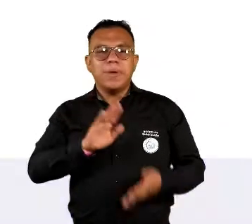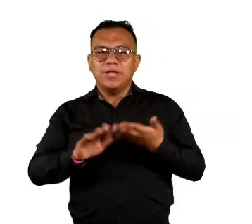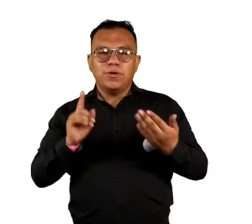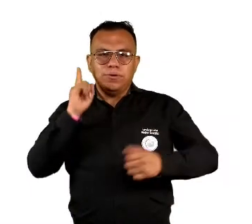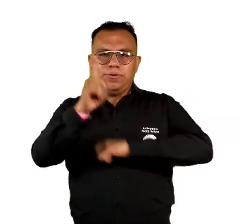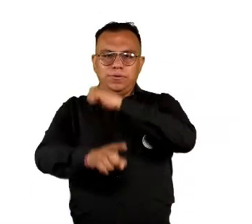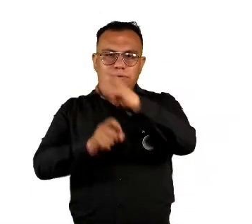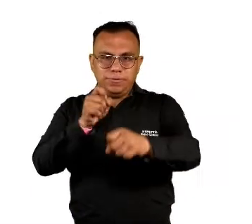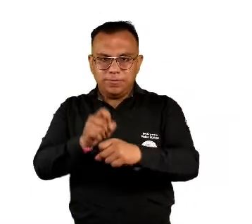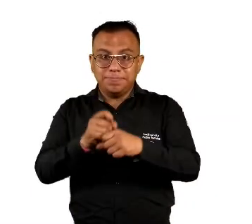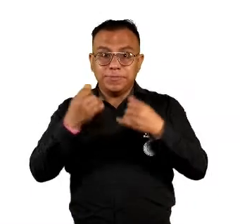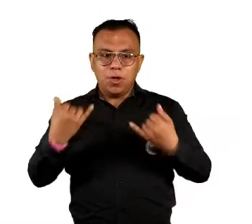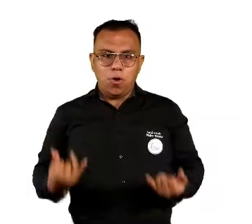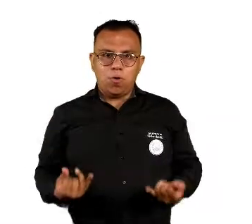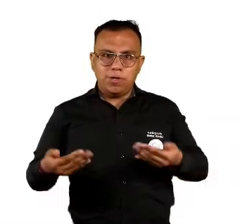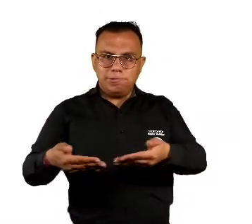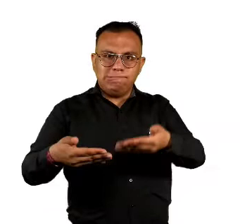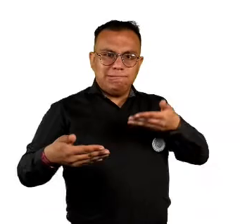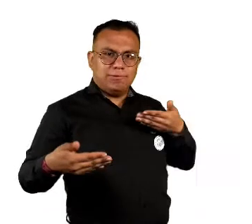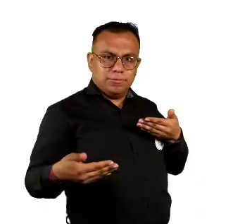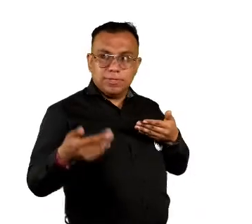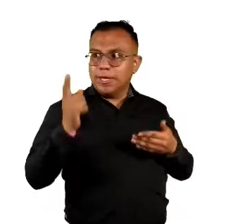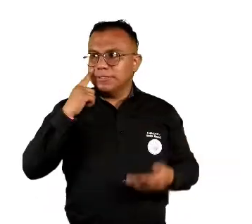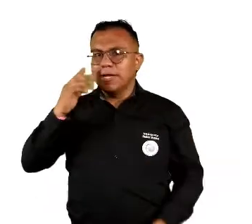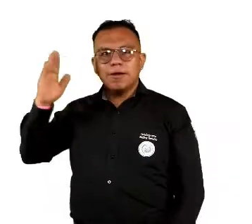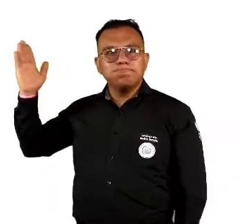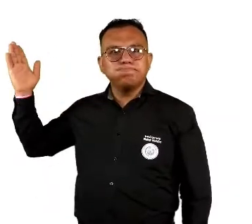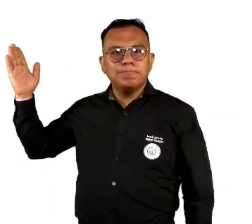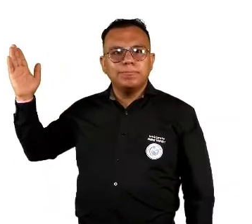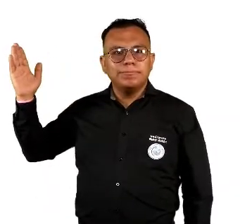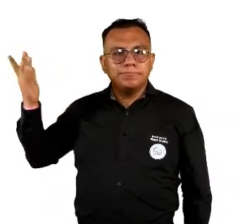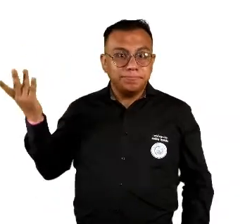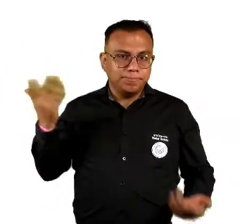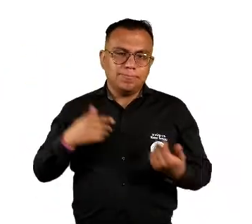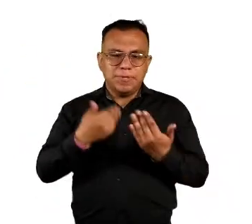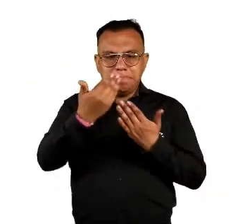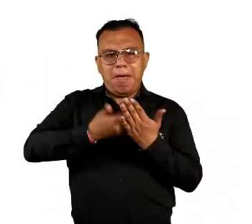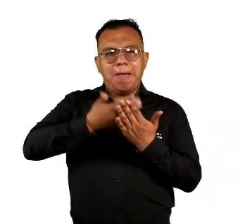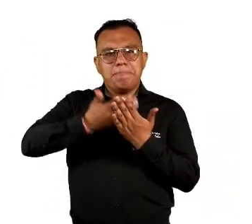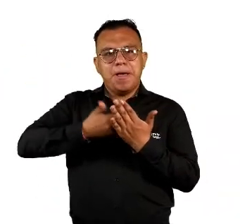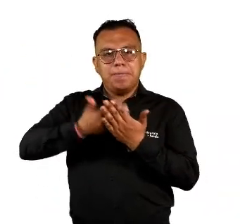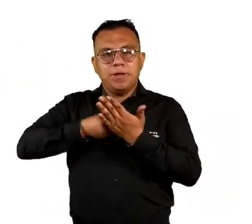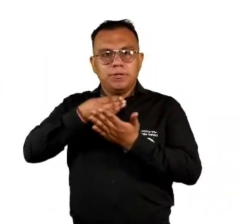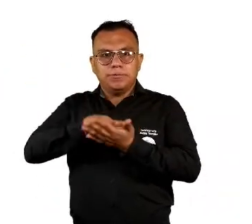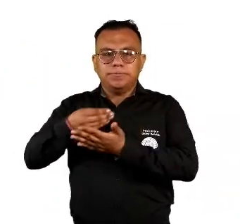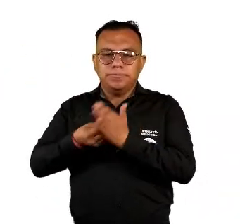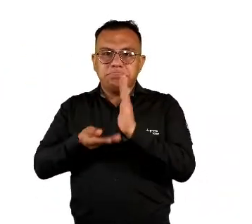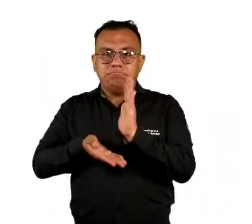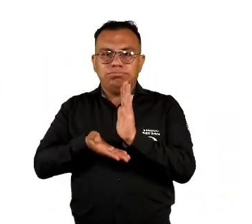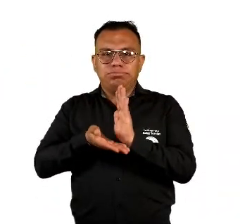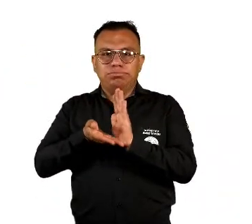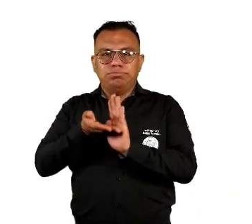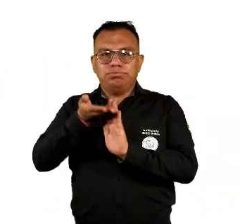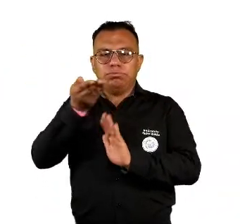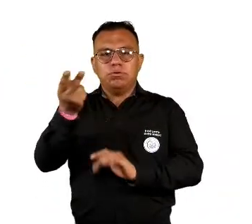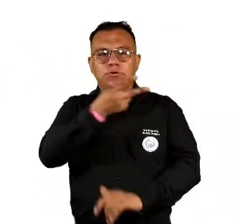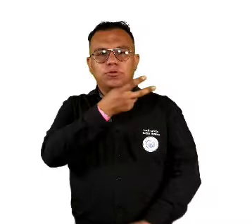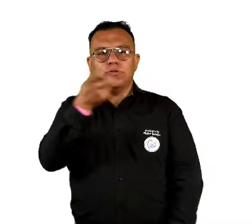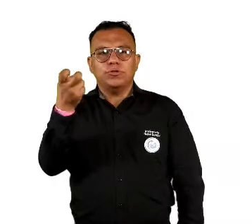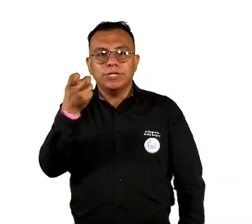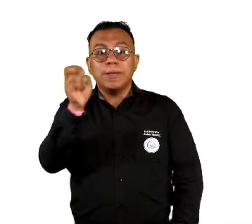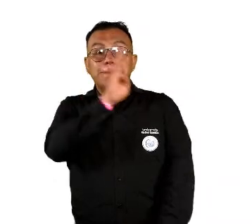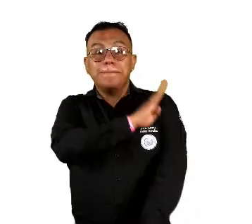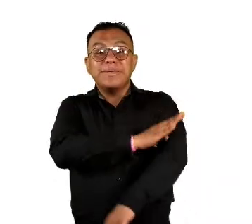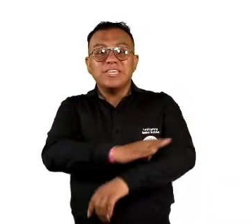se adelante este año y ahí están los datos la facturación que ya supera los 200